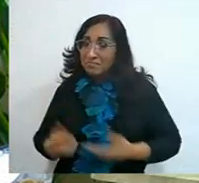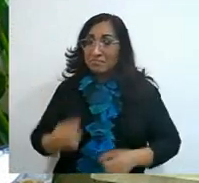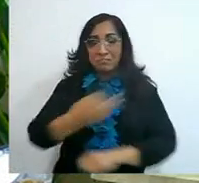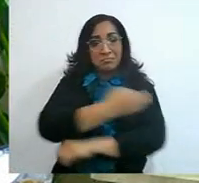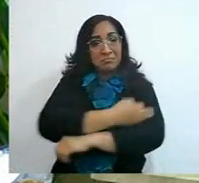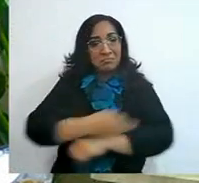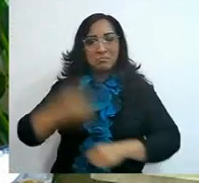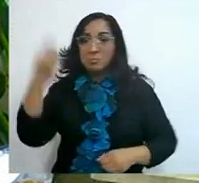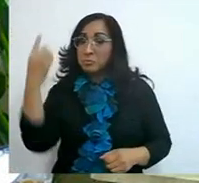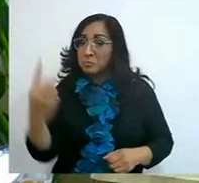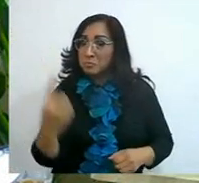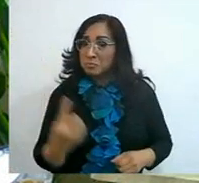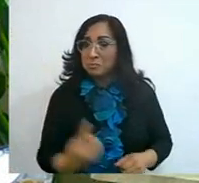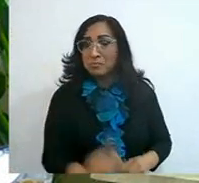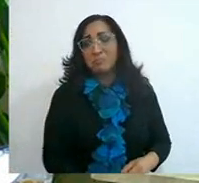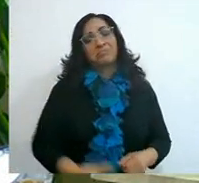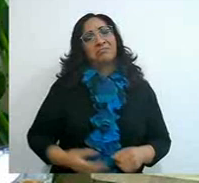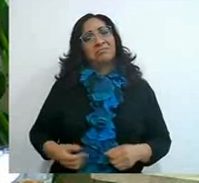generaciones.